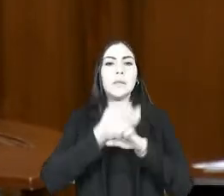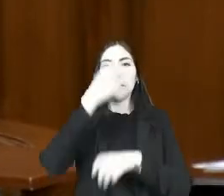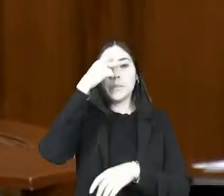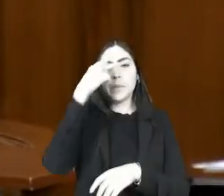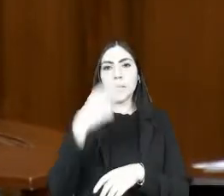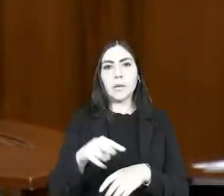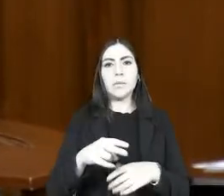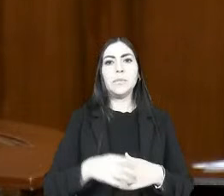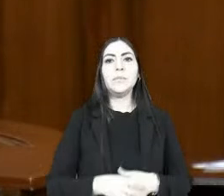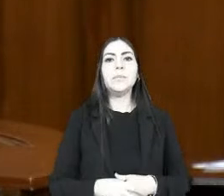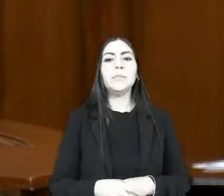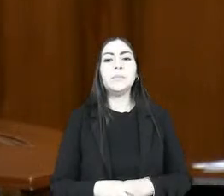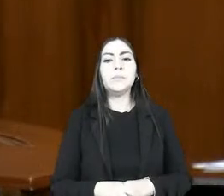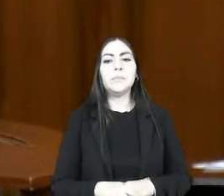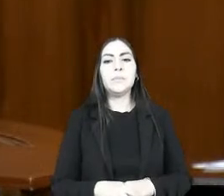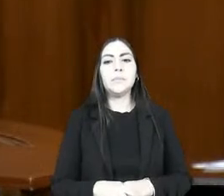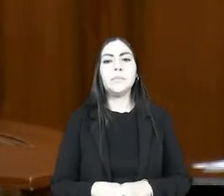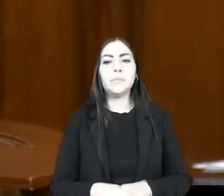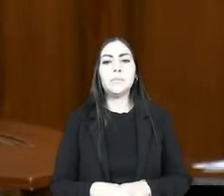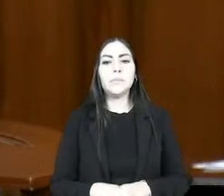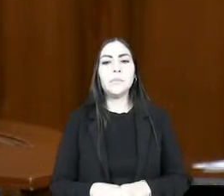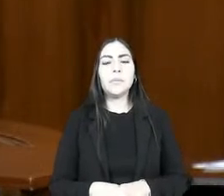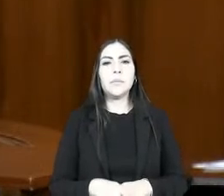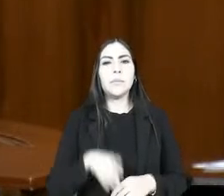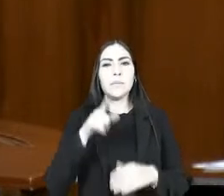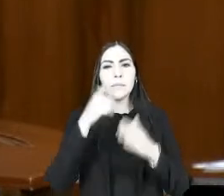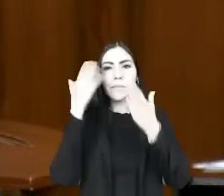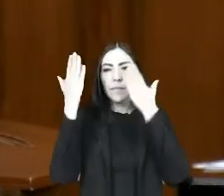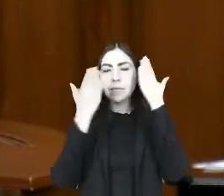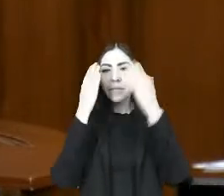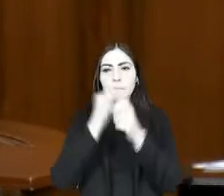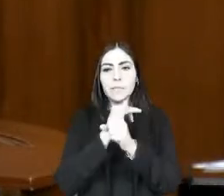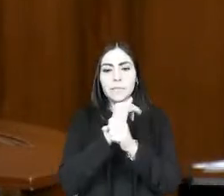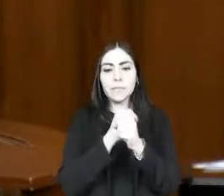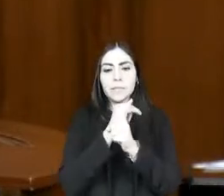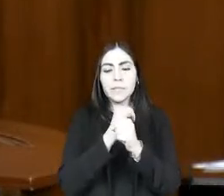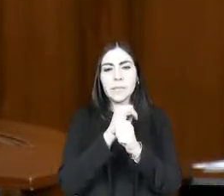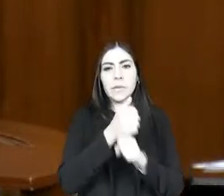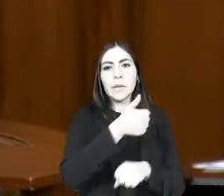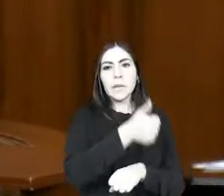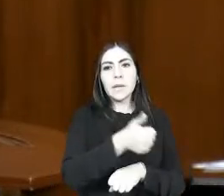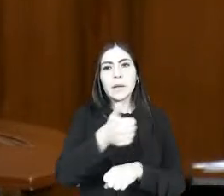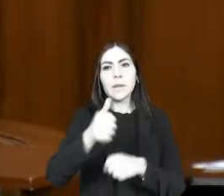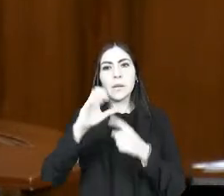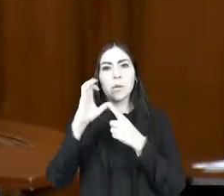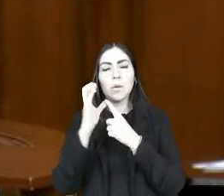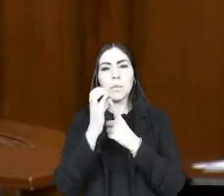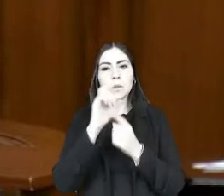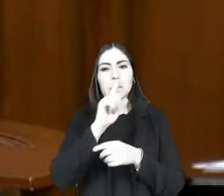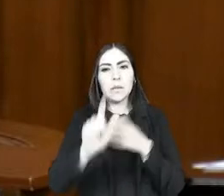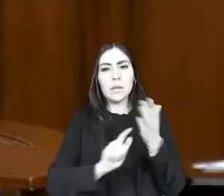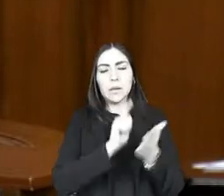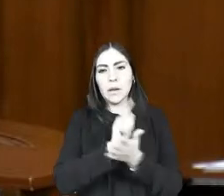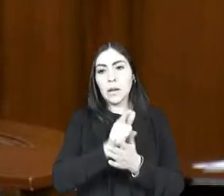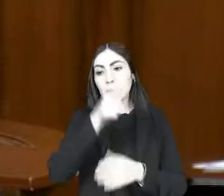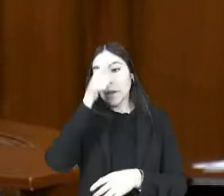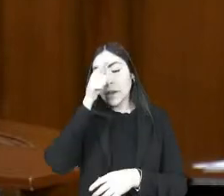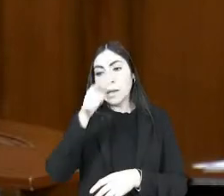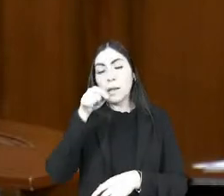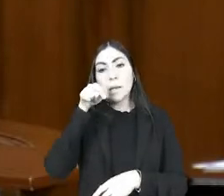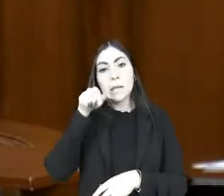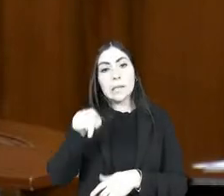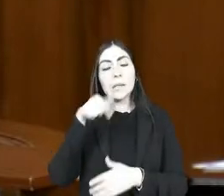México. En términos del estudio realizado por las comisiones legislativas encontradas que la iniciativa de